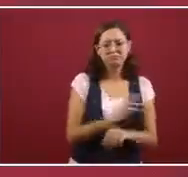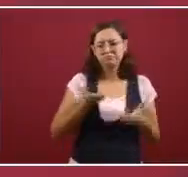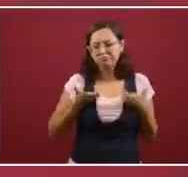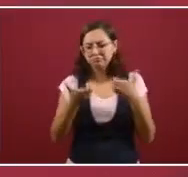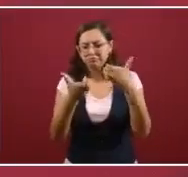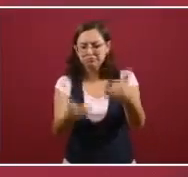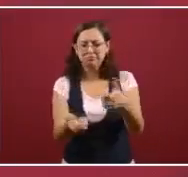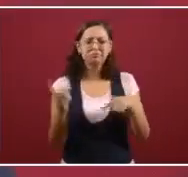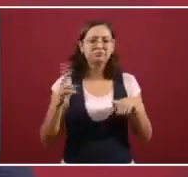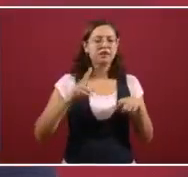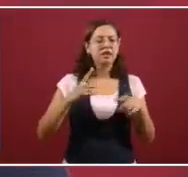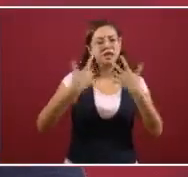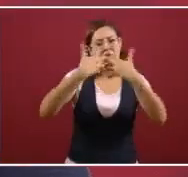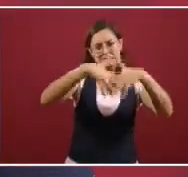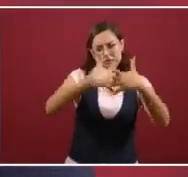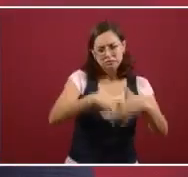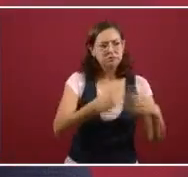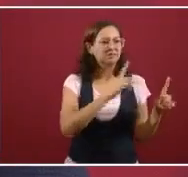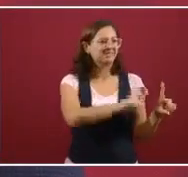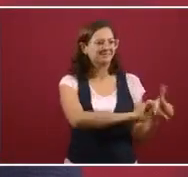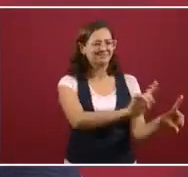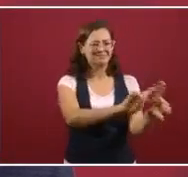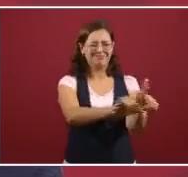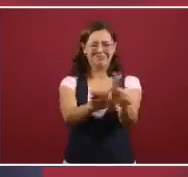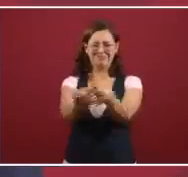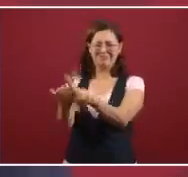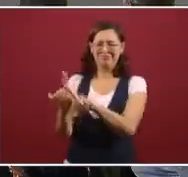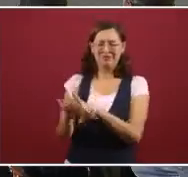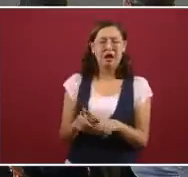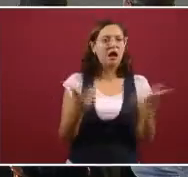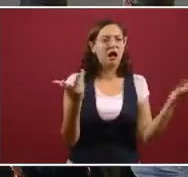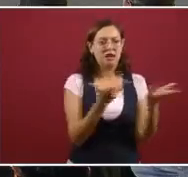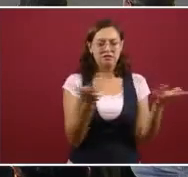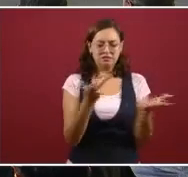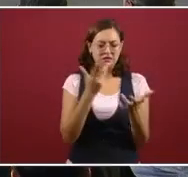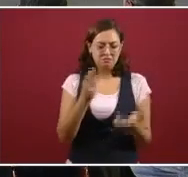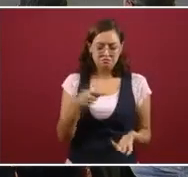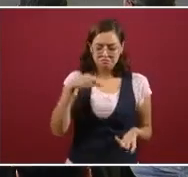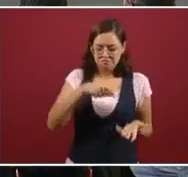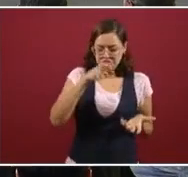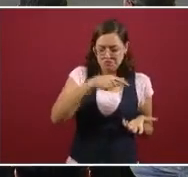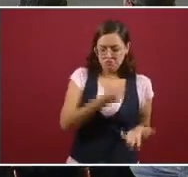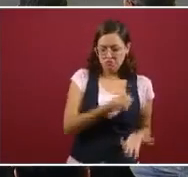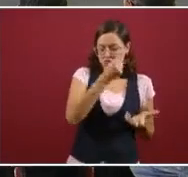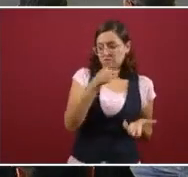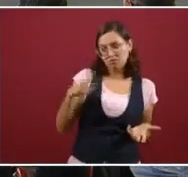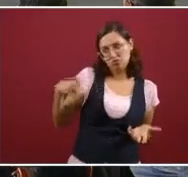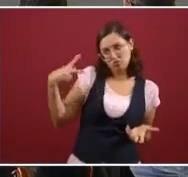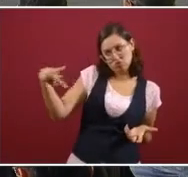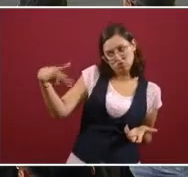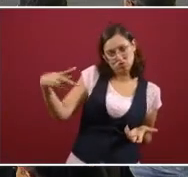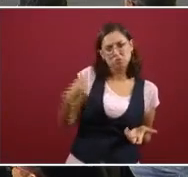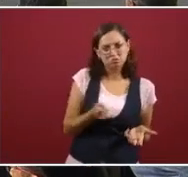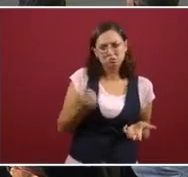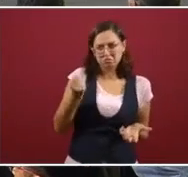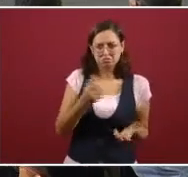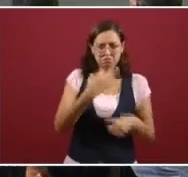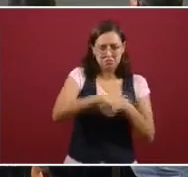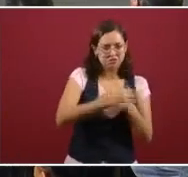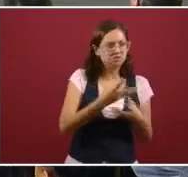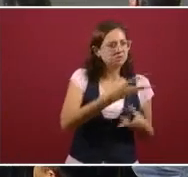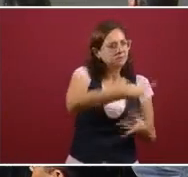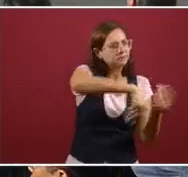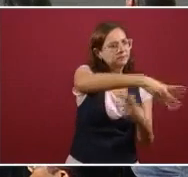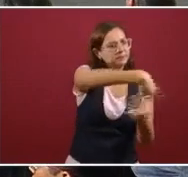carreteras, parques industriales, entre muchos otros. Señor presidente, desde la creación del sistema hace 22 años, las